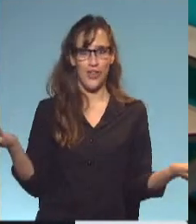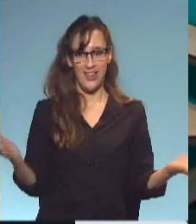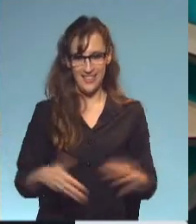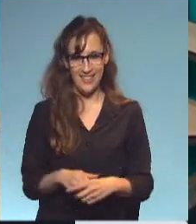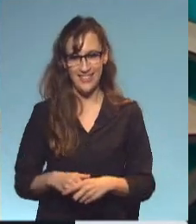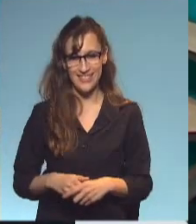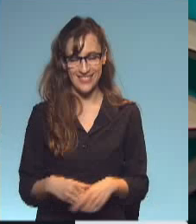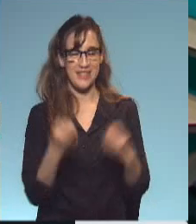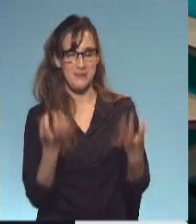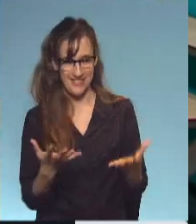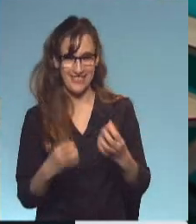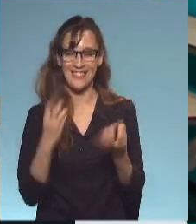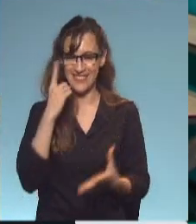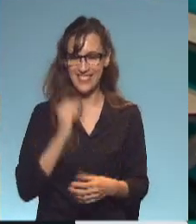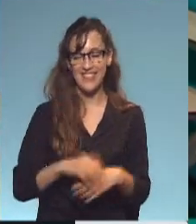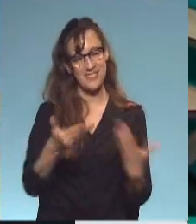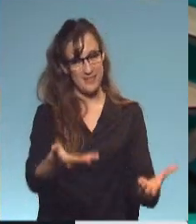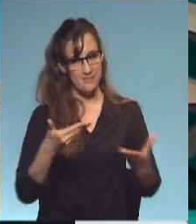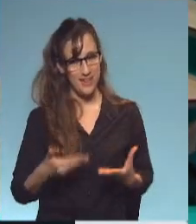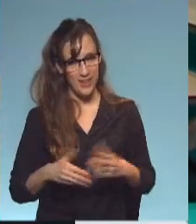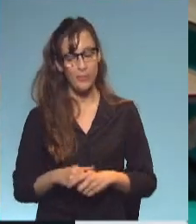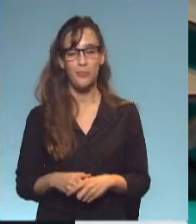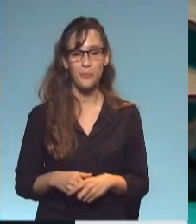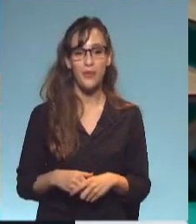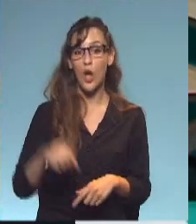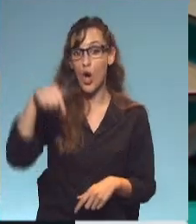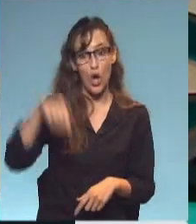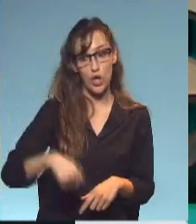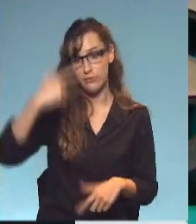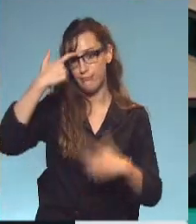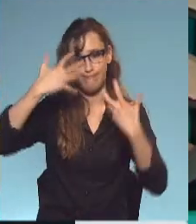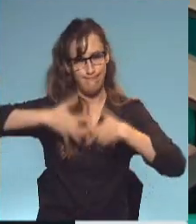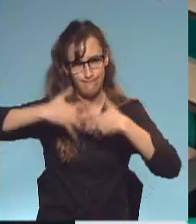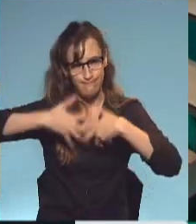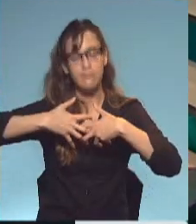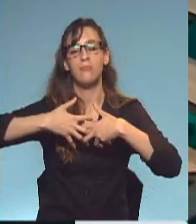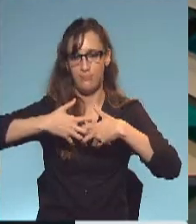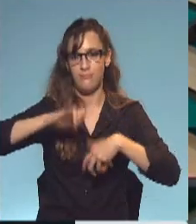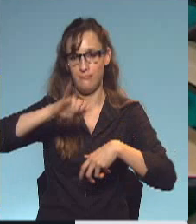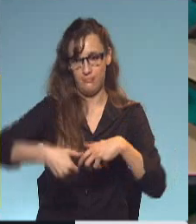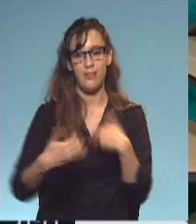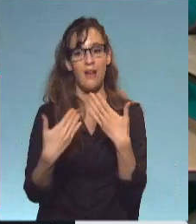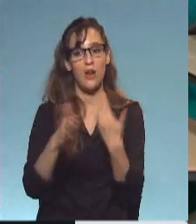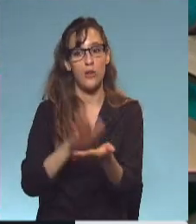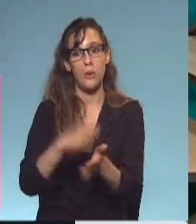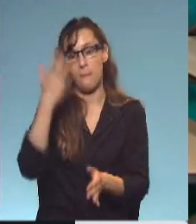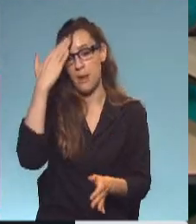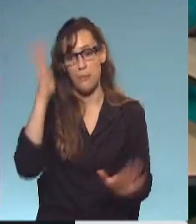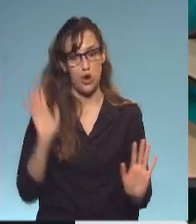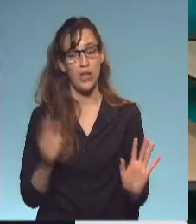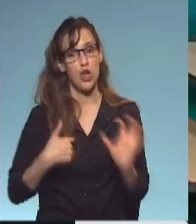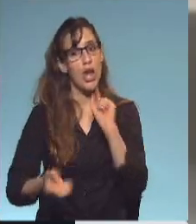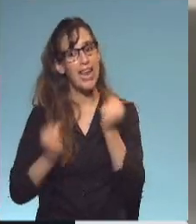favor. ¿Cómo le va? Buenos días, bienvenido. Bueno. Hoy ponemos a laburar el marote. Vamos a hablar de memoria. Estoy un poco nervioso. ¿Por